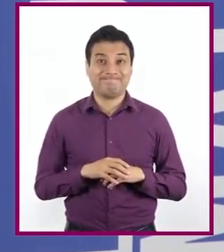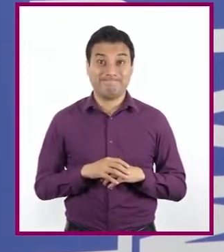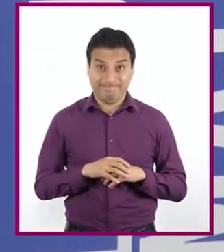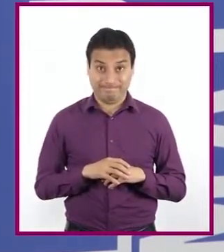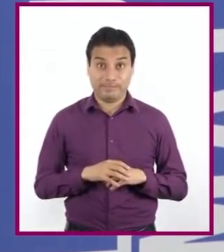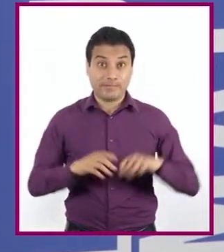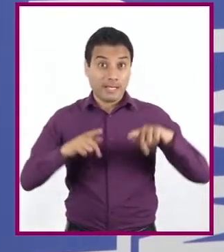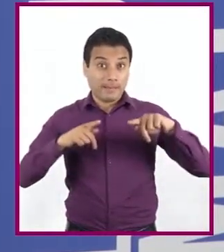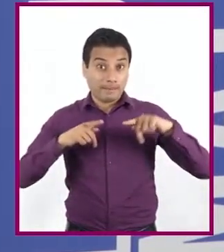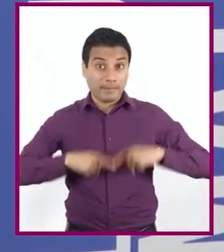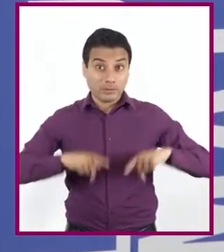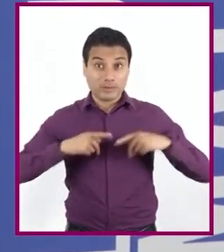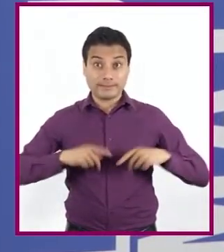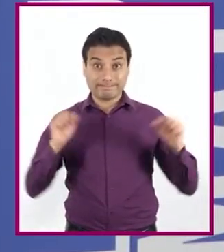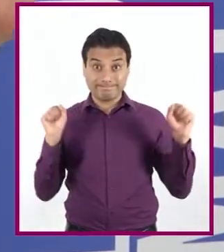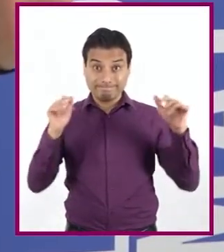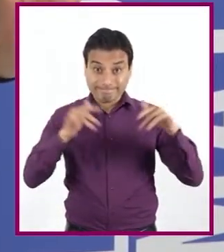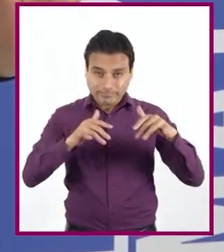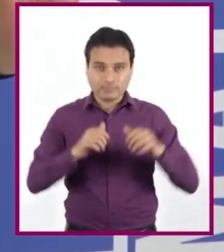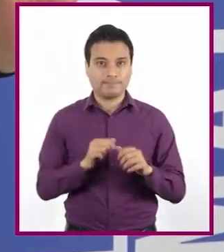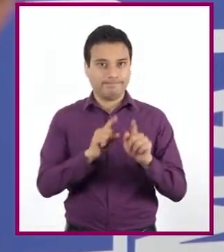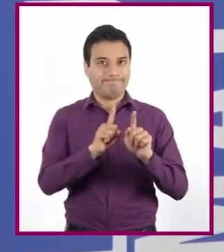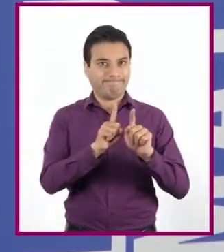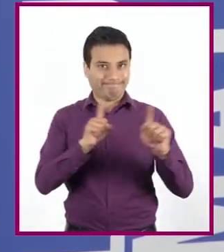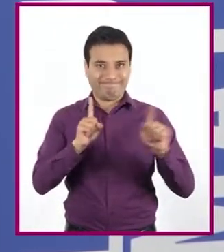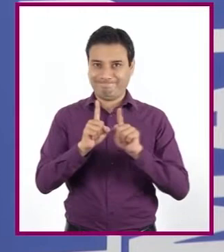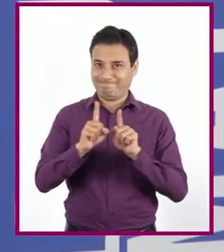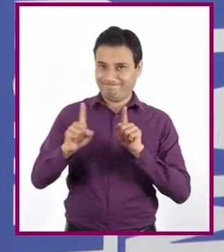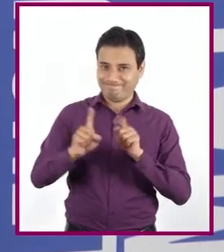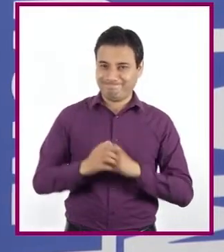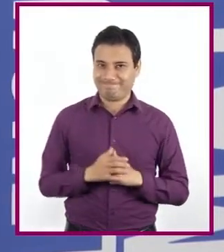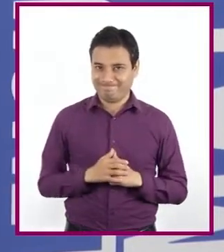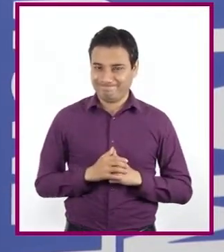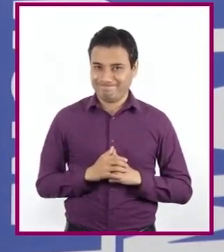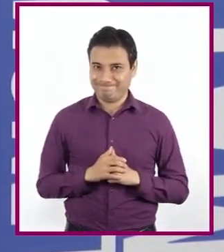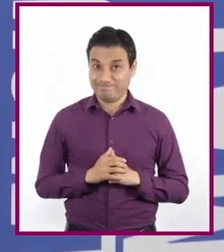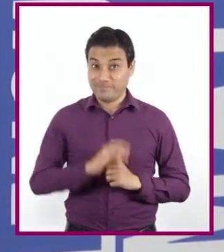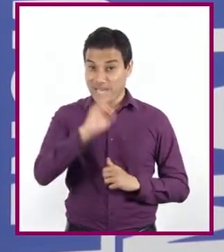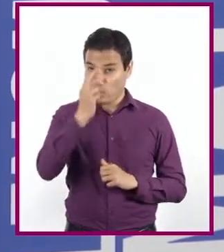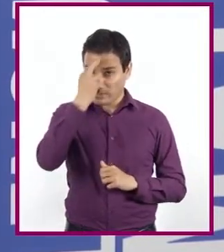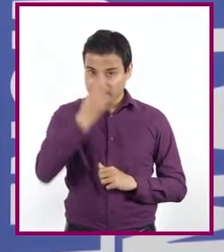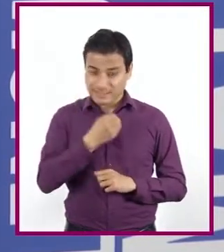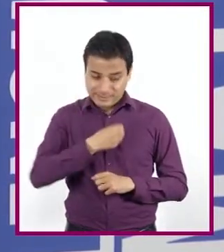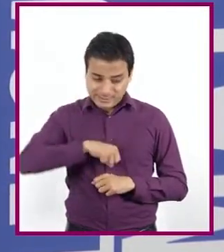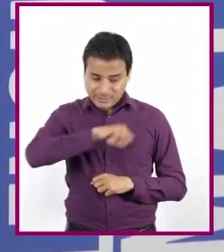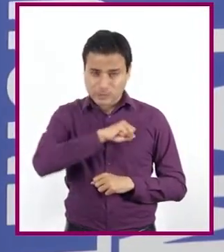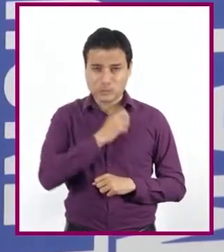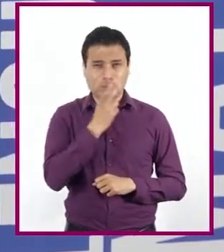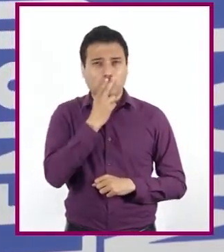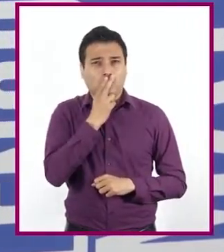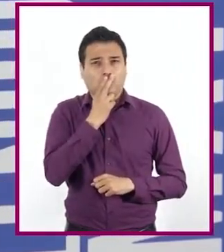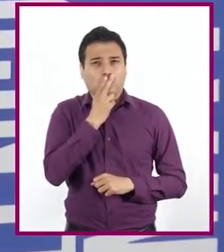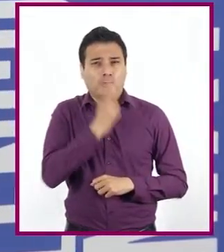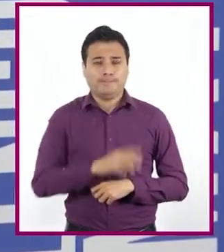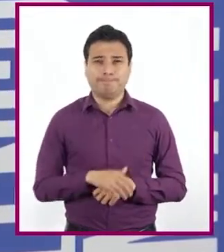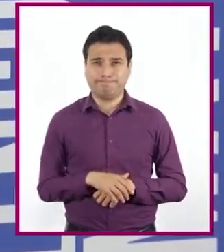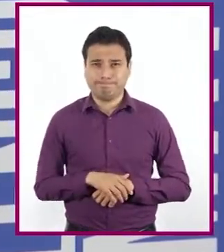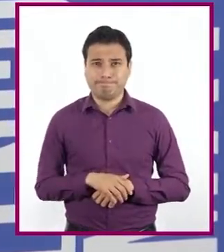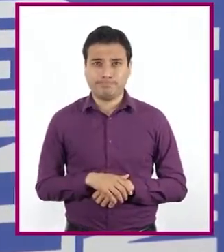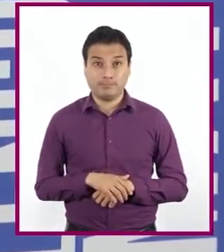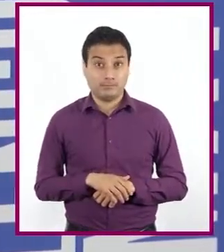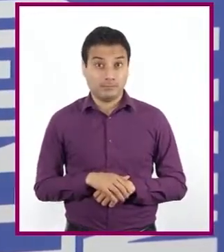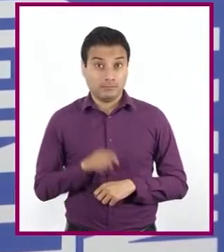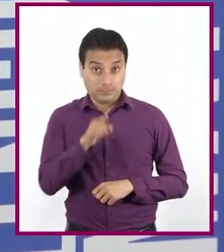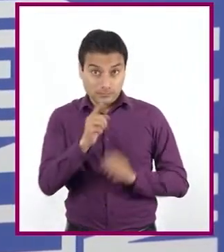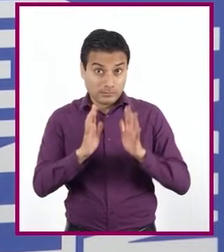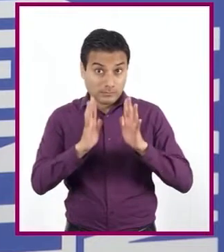aunque juntos, guardar y pedir la sana distancia. La salud es lo primero. Además, ¿ya hicieron algo